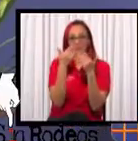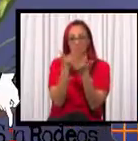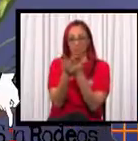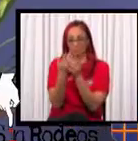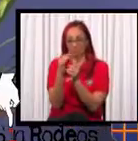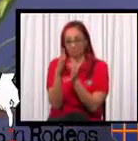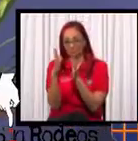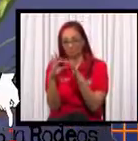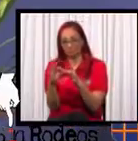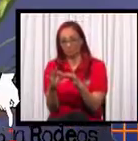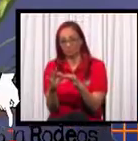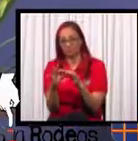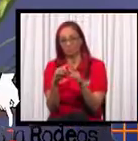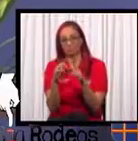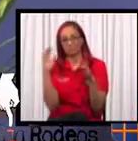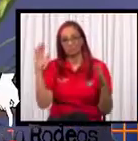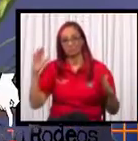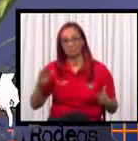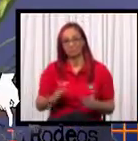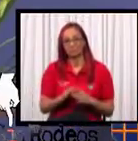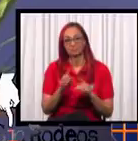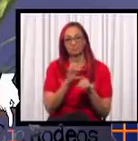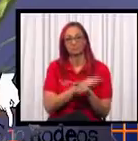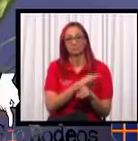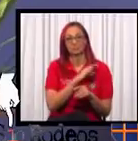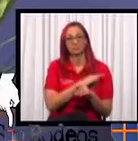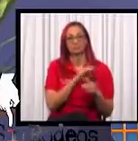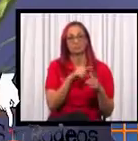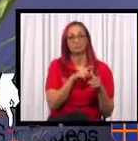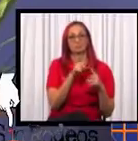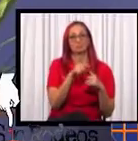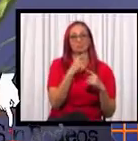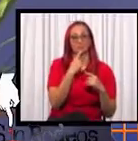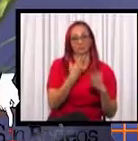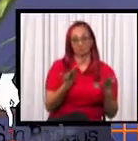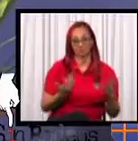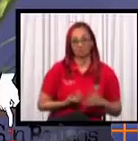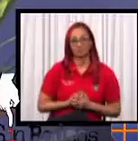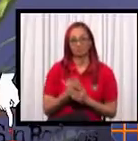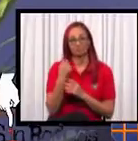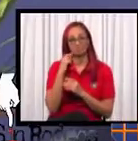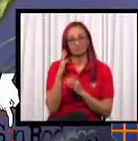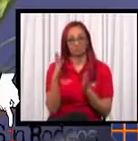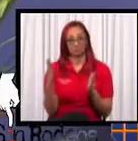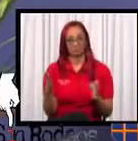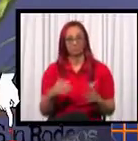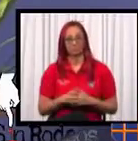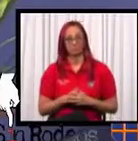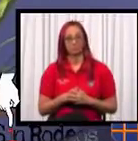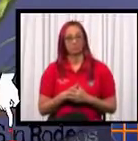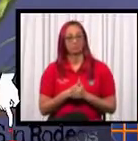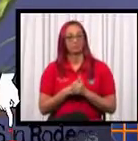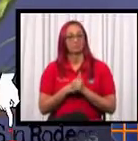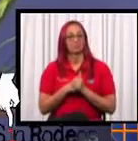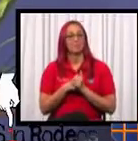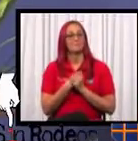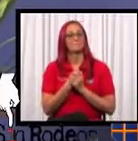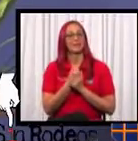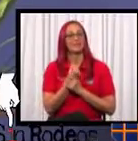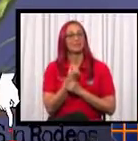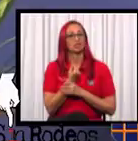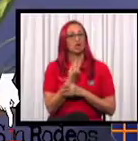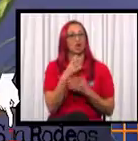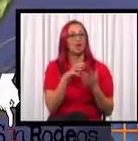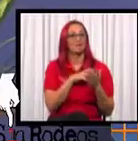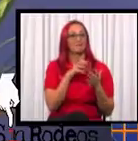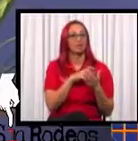arancel reducido que va a beneficiar al consumidor, porque hay que decirlo, porque en Costa Rica el precio del arroz se calcula con